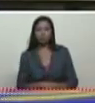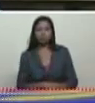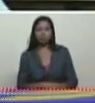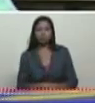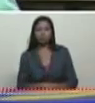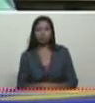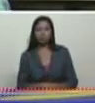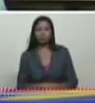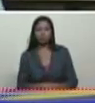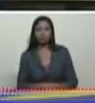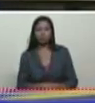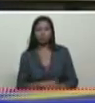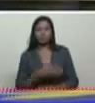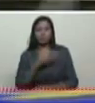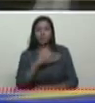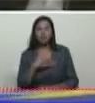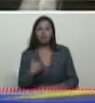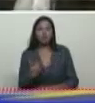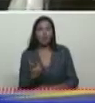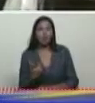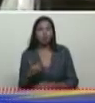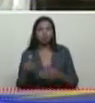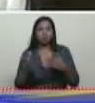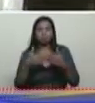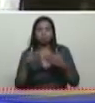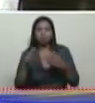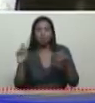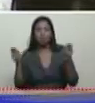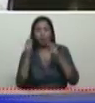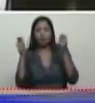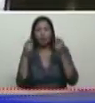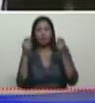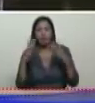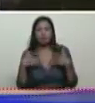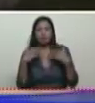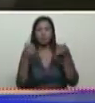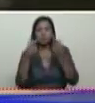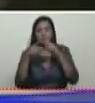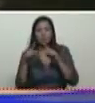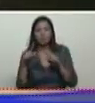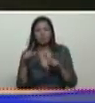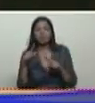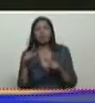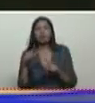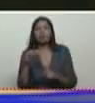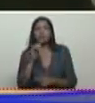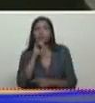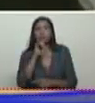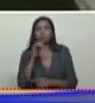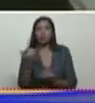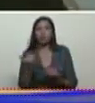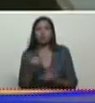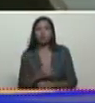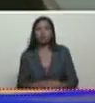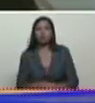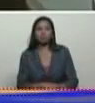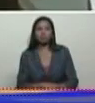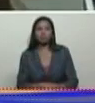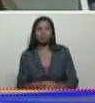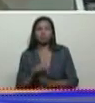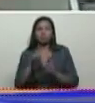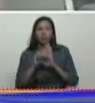también ya culminar esta jornada de salud con otras buenas noticias. La disminución